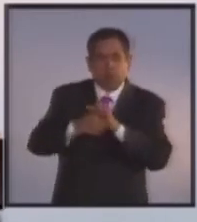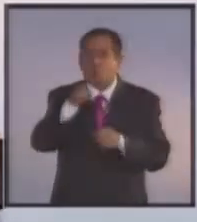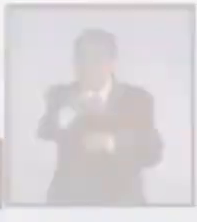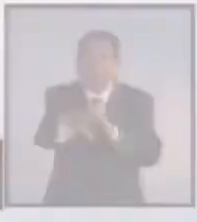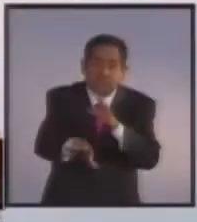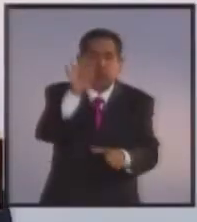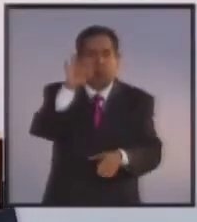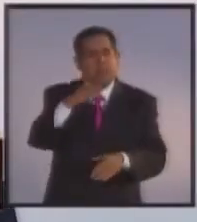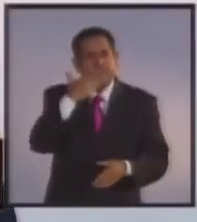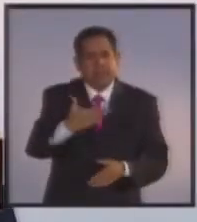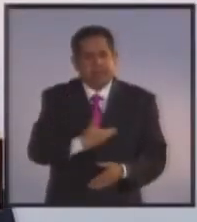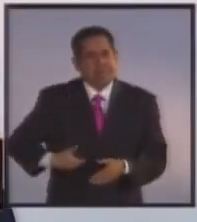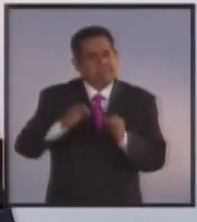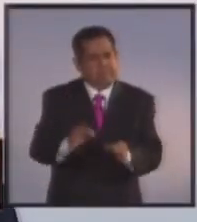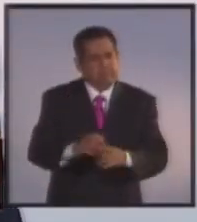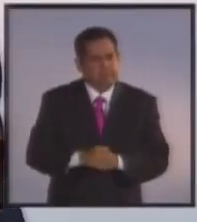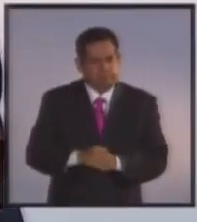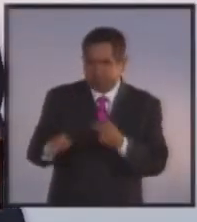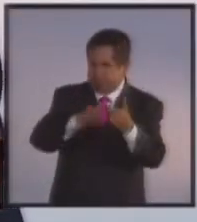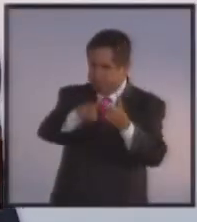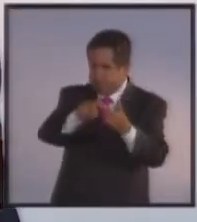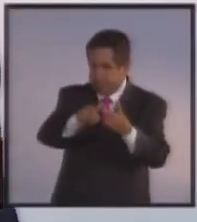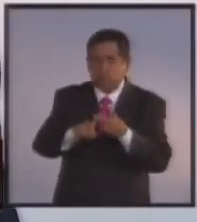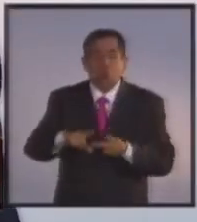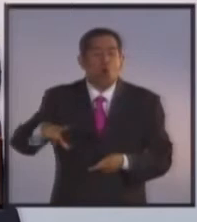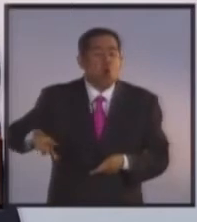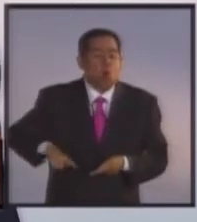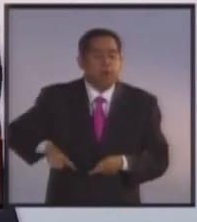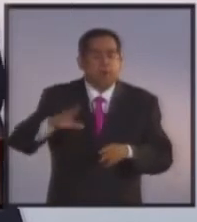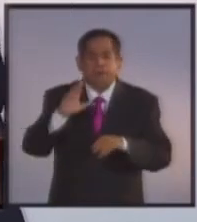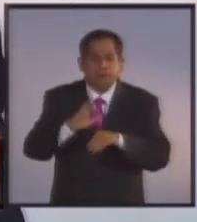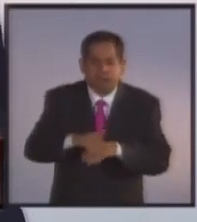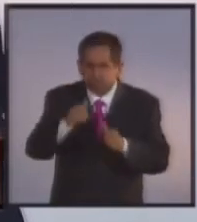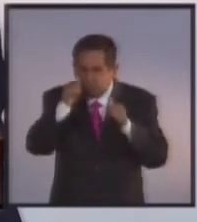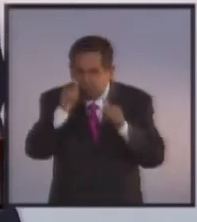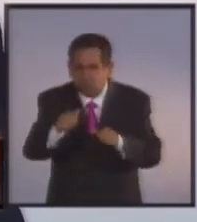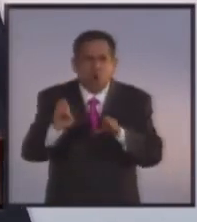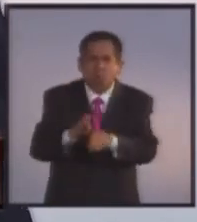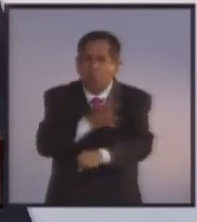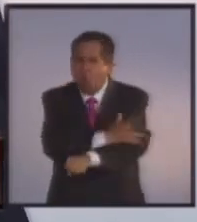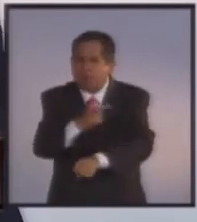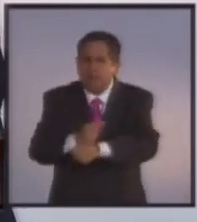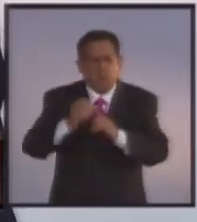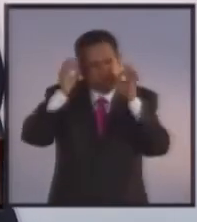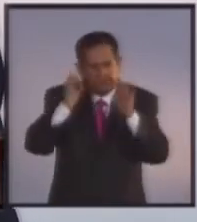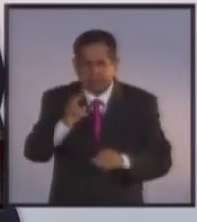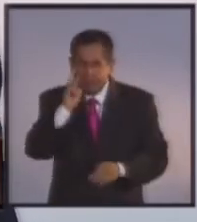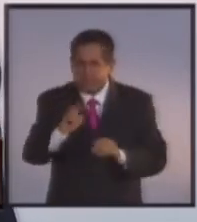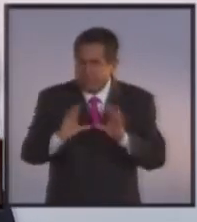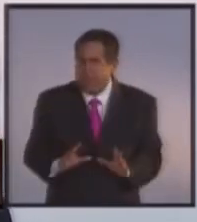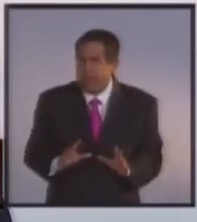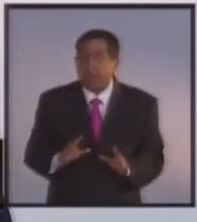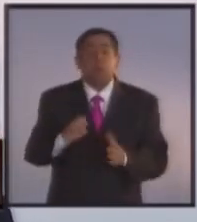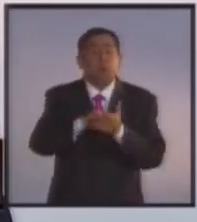vas a elegir. Segundo, el lograr un gobierno de mayor transparencia y rendición de cuentas. Propongo para ello la participación